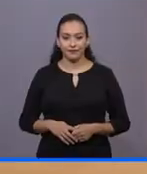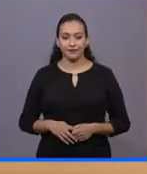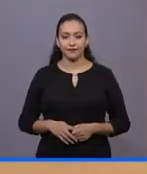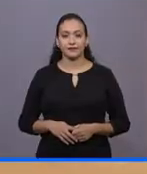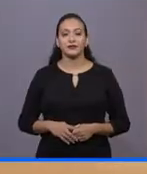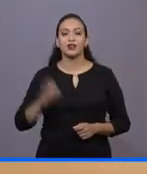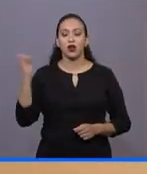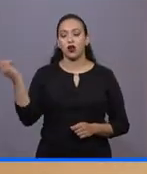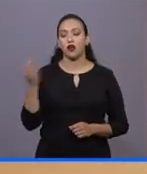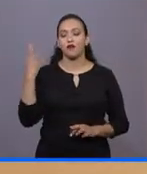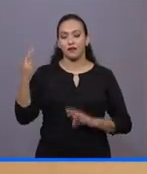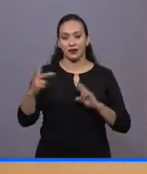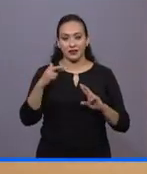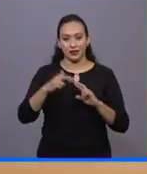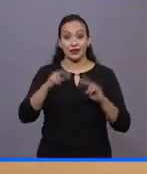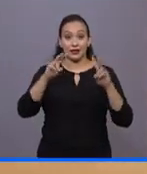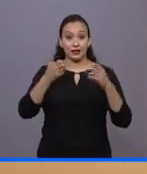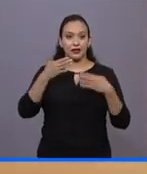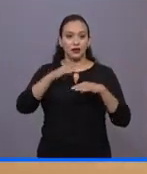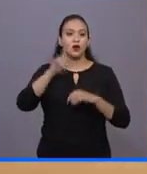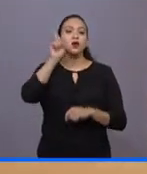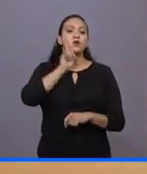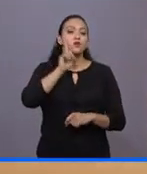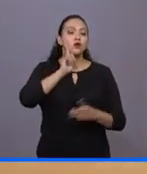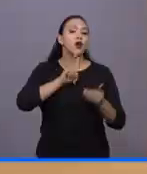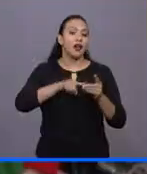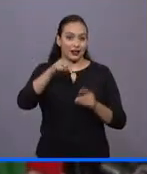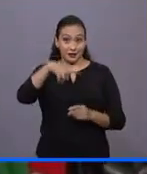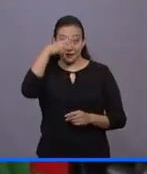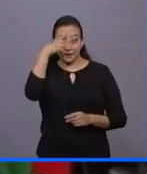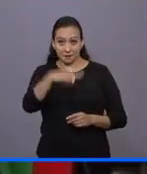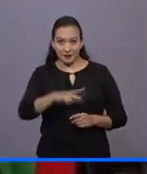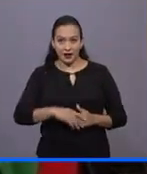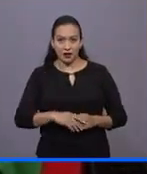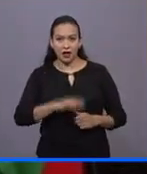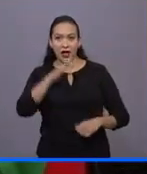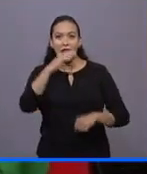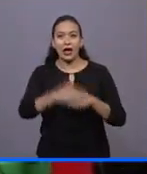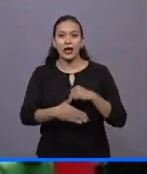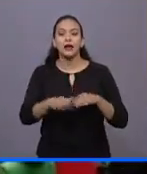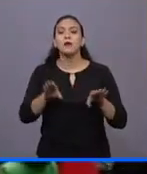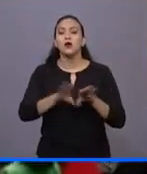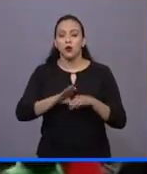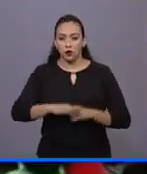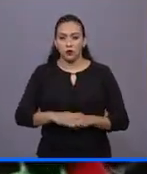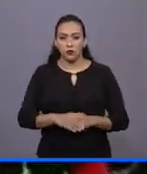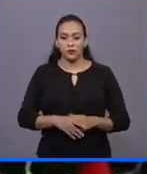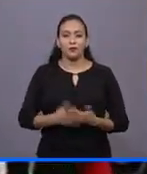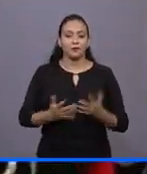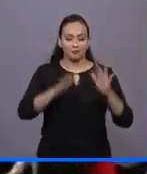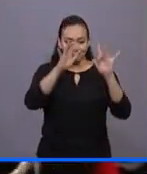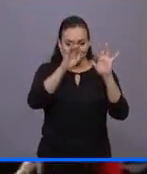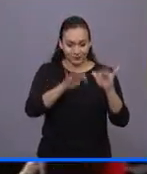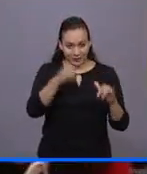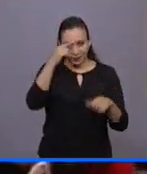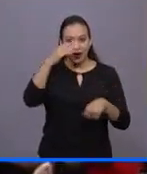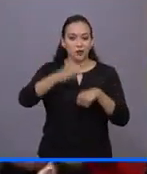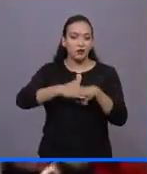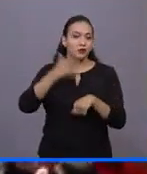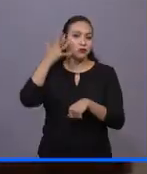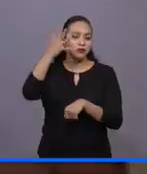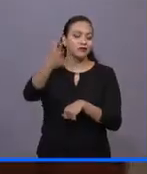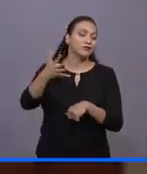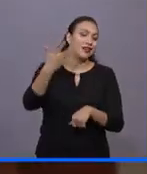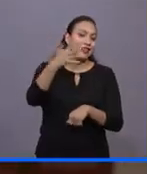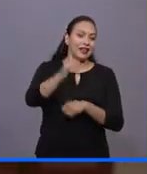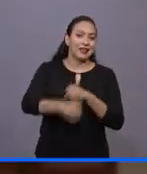La Conferencia Regional sobre la Mujer que se llevó a cabo en México concluyó con una hoja de ruta para los próximos 10 años a través